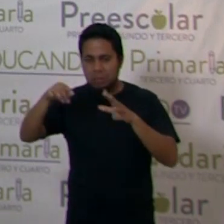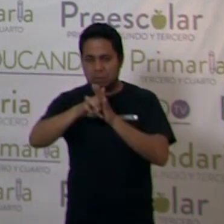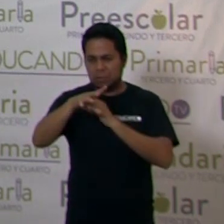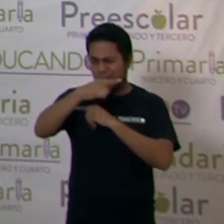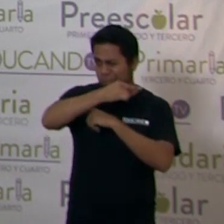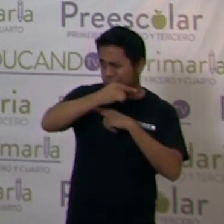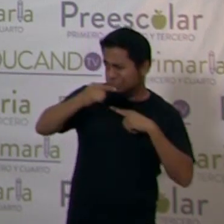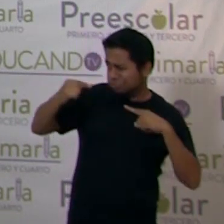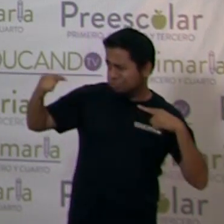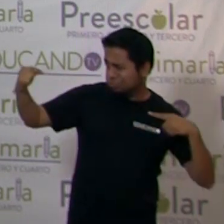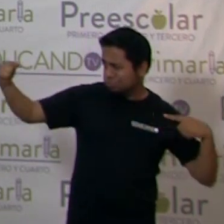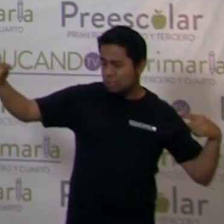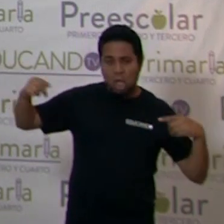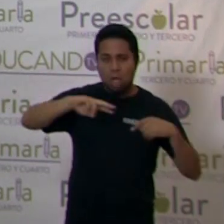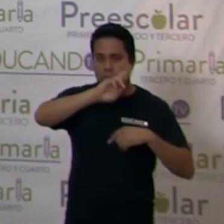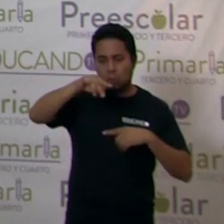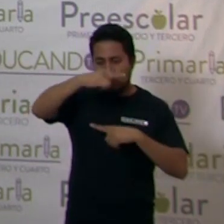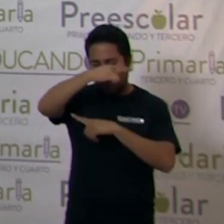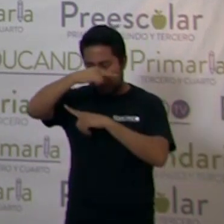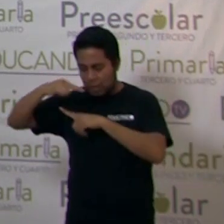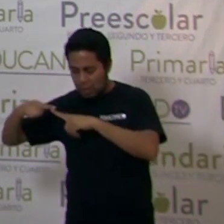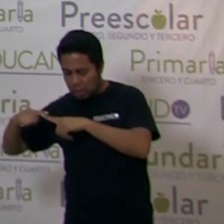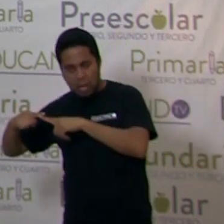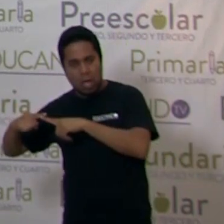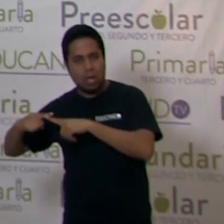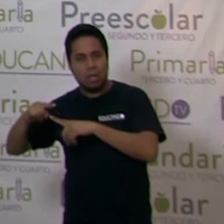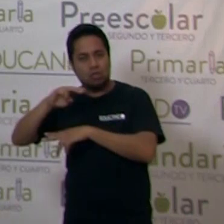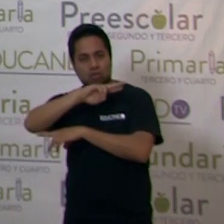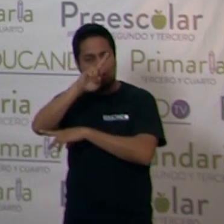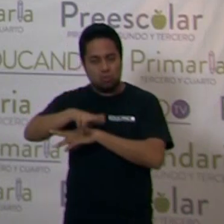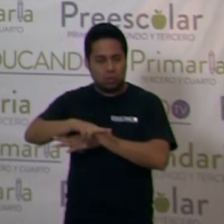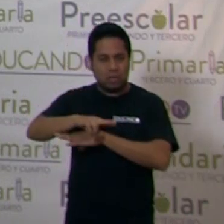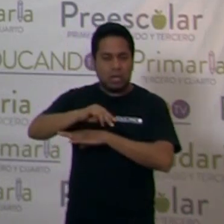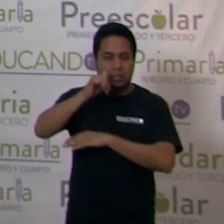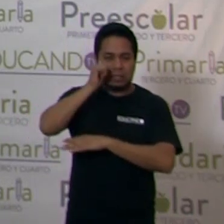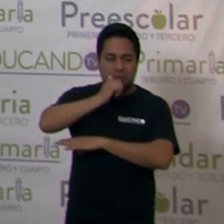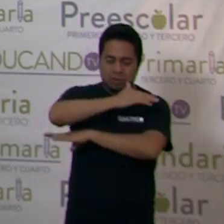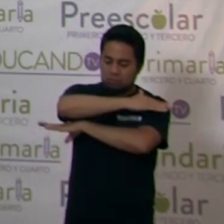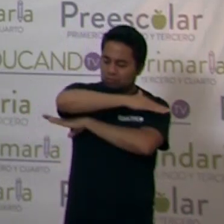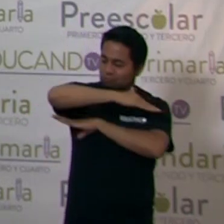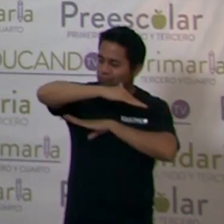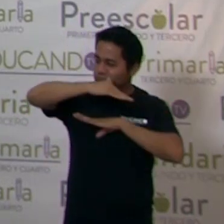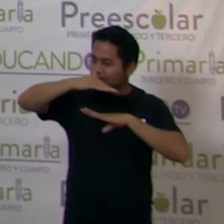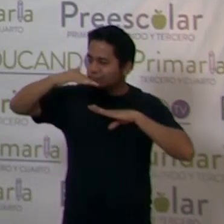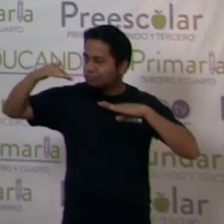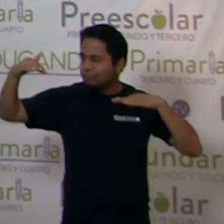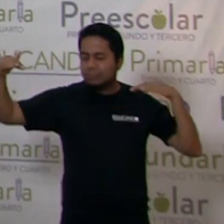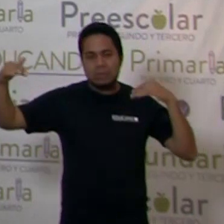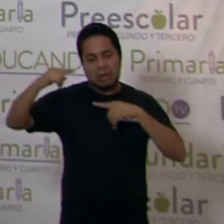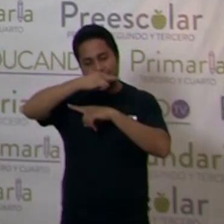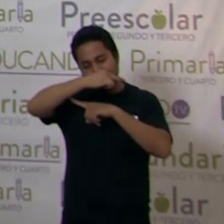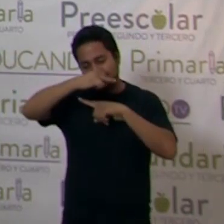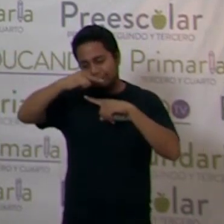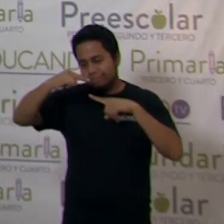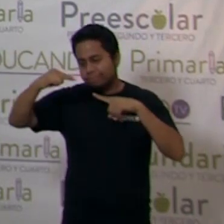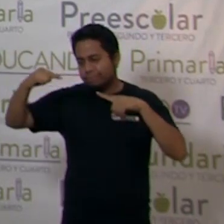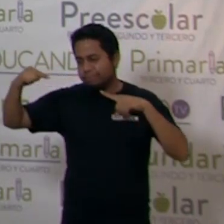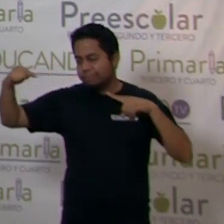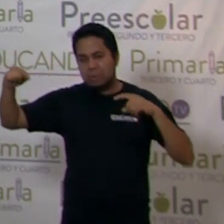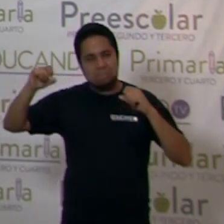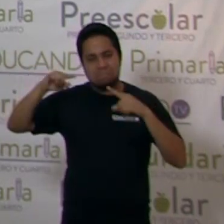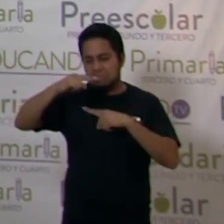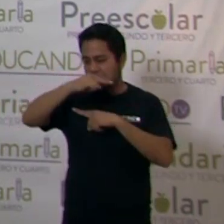siguieran nunca se van a unir nunca se van a separar a unir Perdón siempre van a estar separados pero van a guardar la